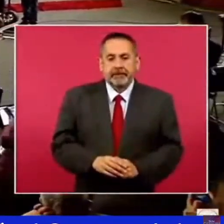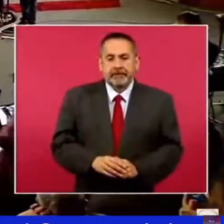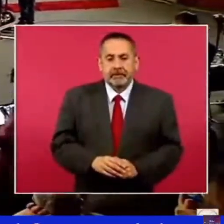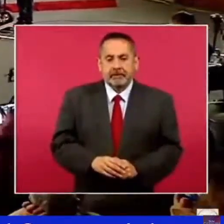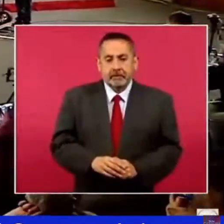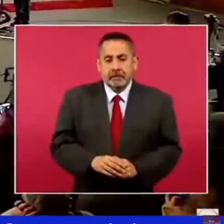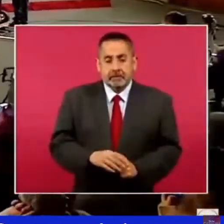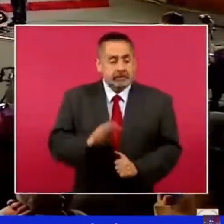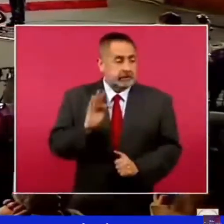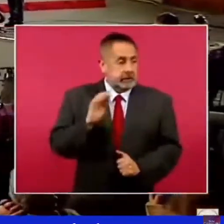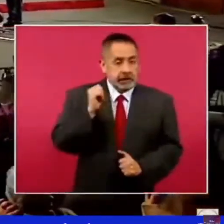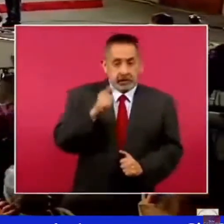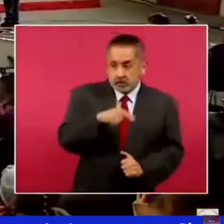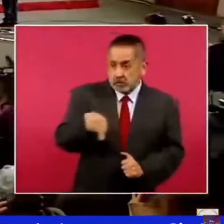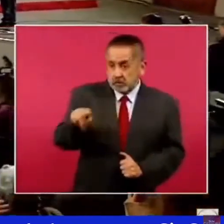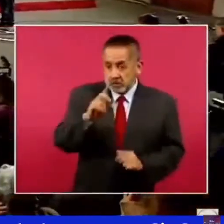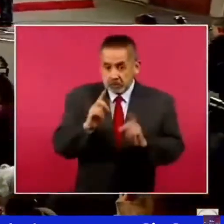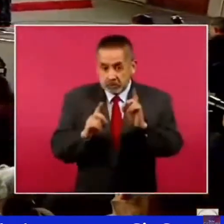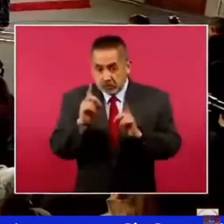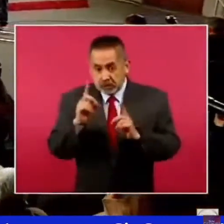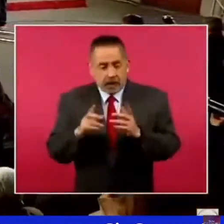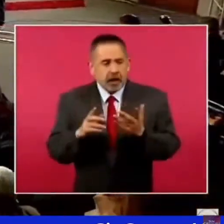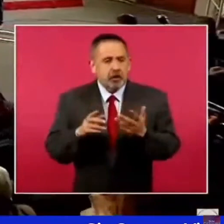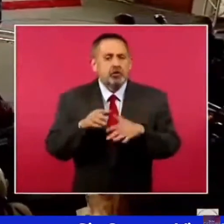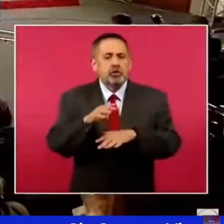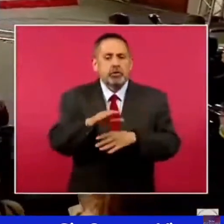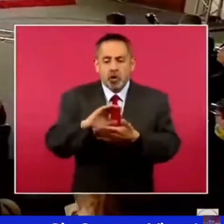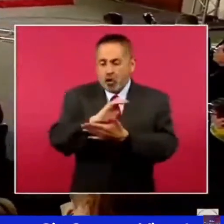tienen dudas sobre la adquisición,